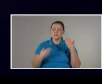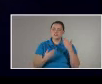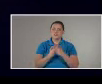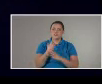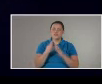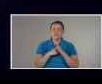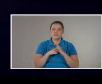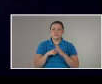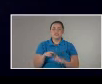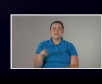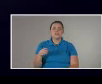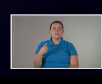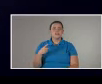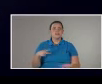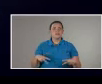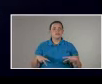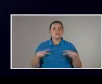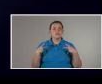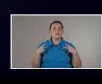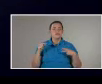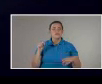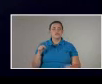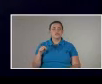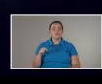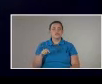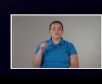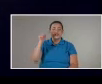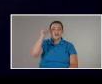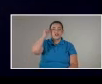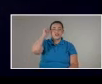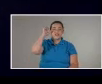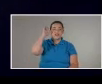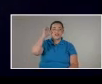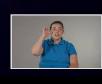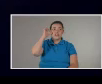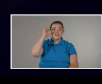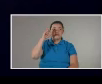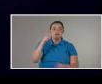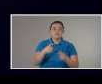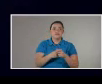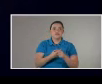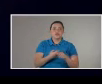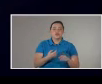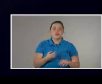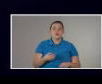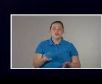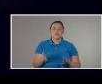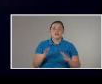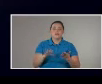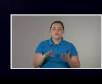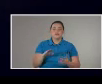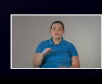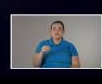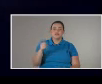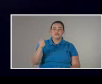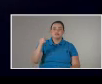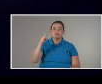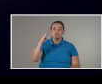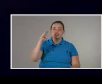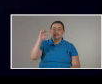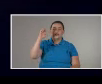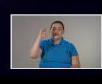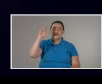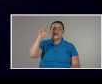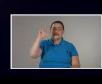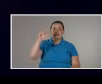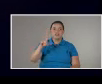¿Quiénes atravesaron esto? Adán, Eva, imagínense con la muerte de Abel. Abraham, la muerte de su primera